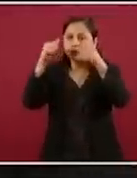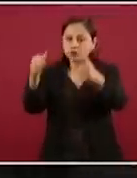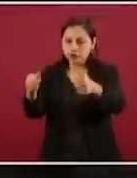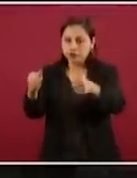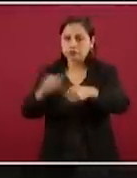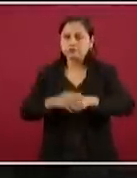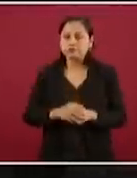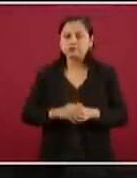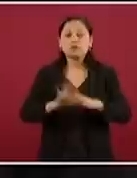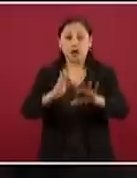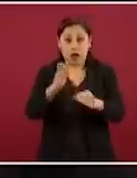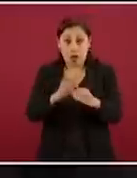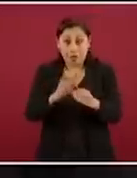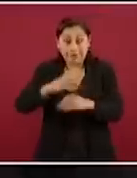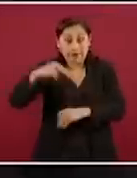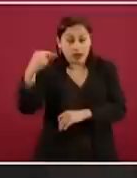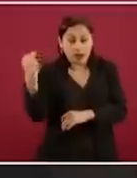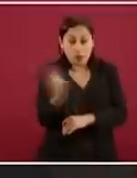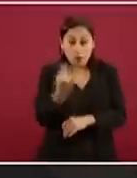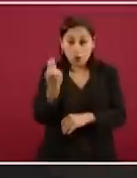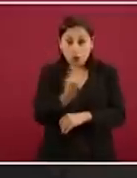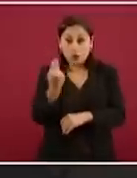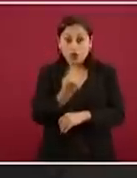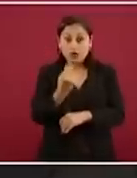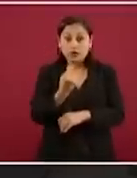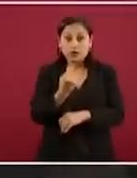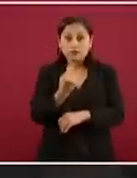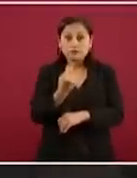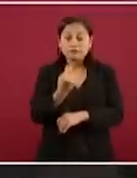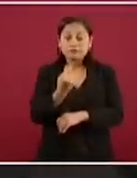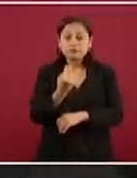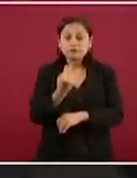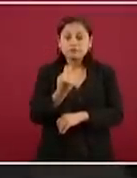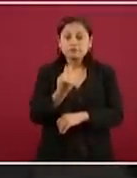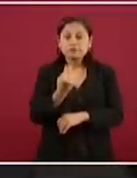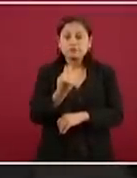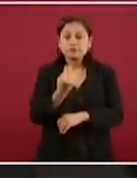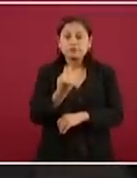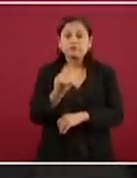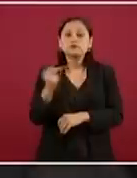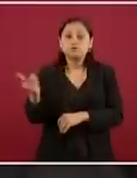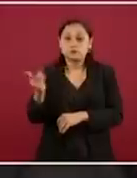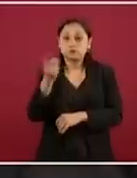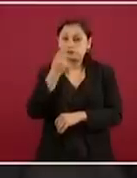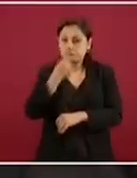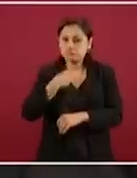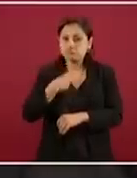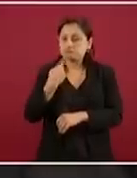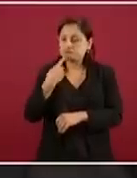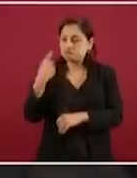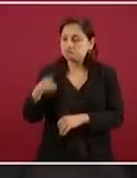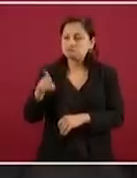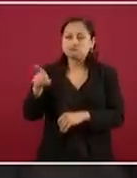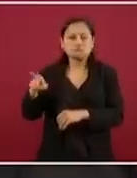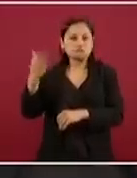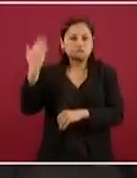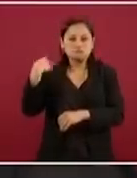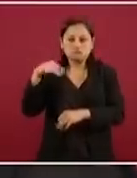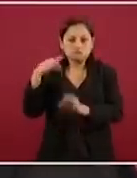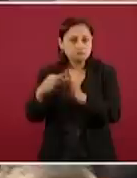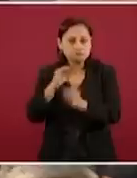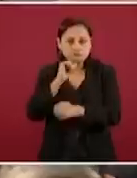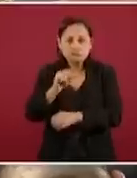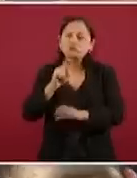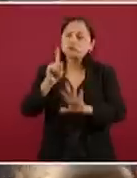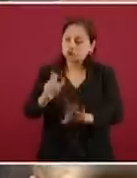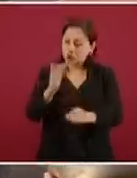nos interesa más es esta demanda incumplida. Muy